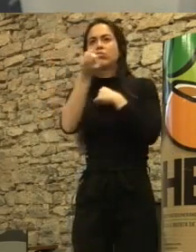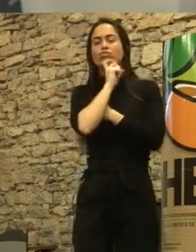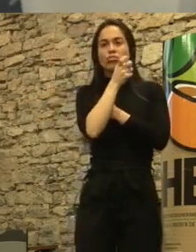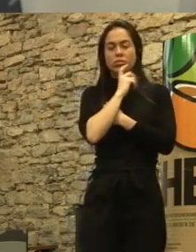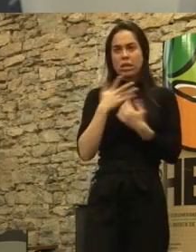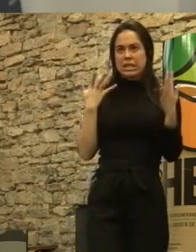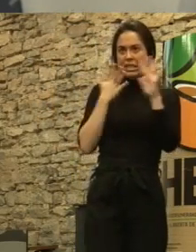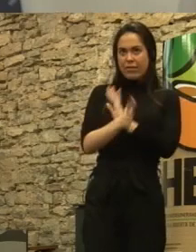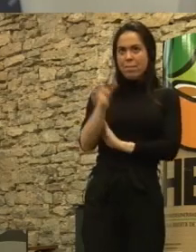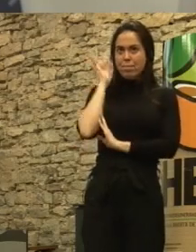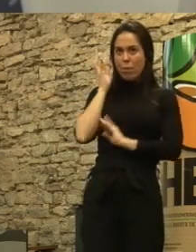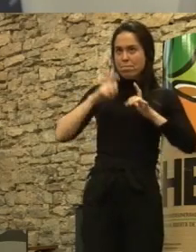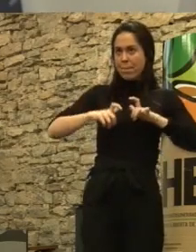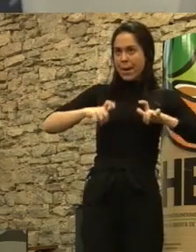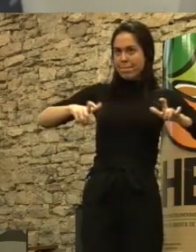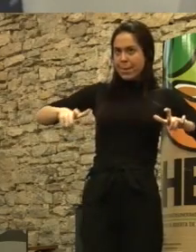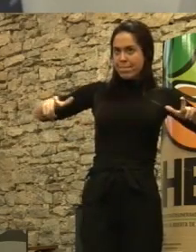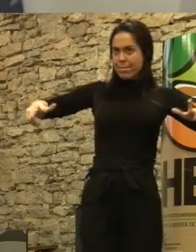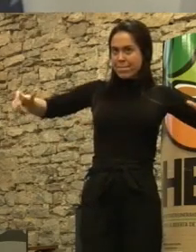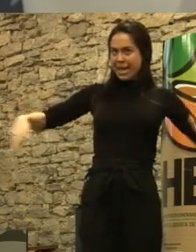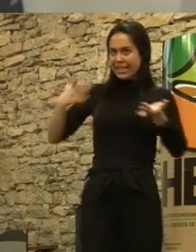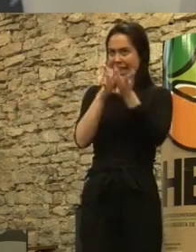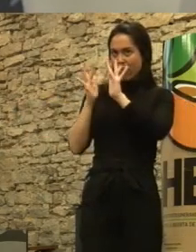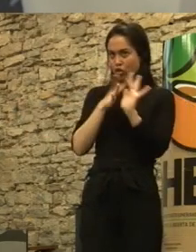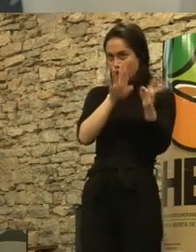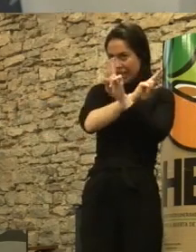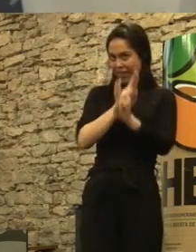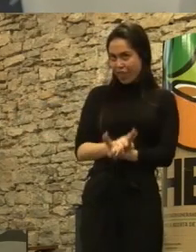mujeres en la política internacional, en las relaciones internacionales.